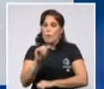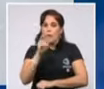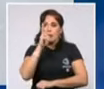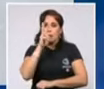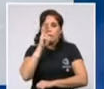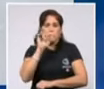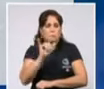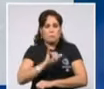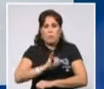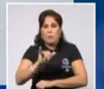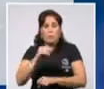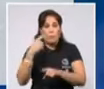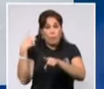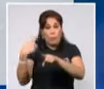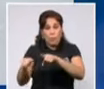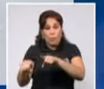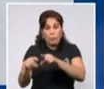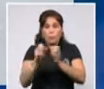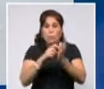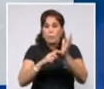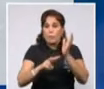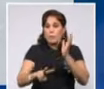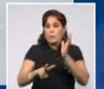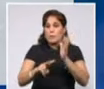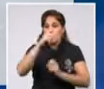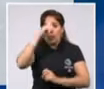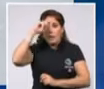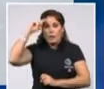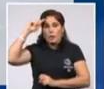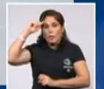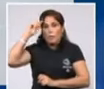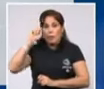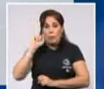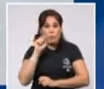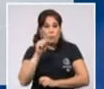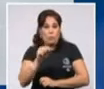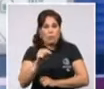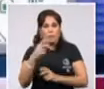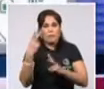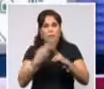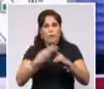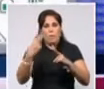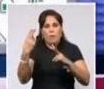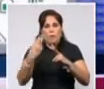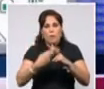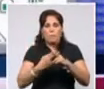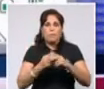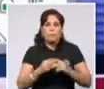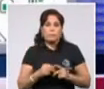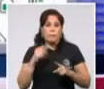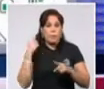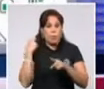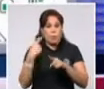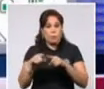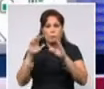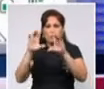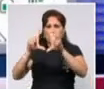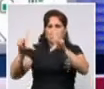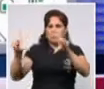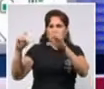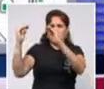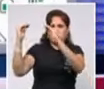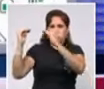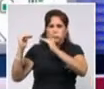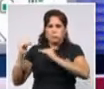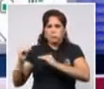Redondo. Y el caso de la provincia de Santi Espíritus es en Yaguajay. Seguimos viendo la información que